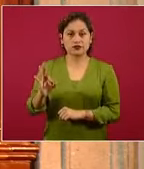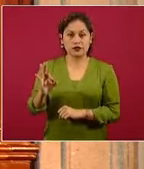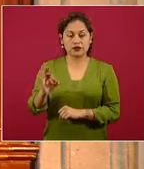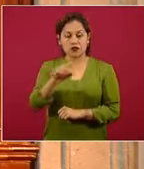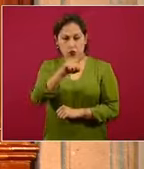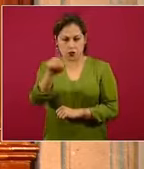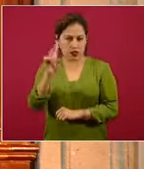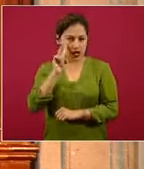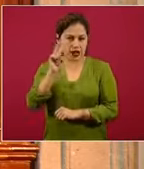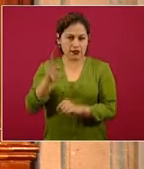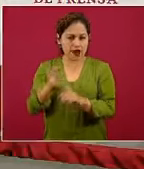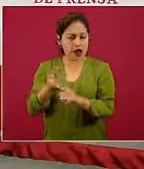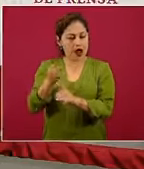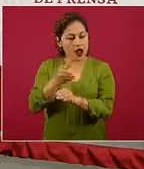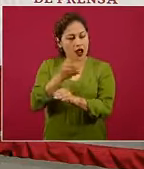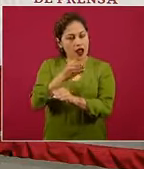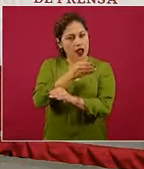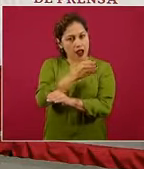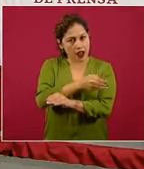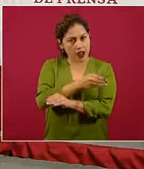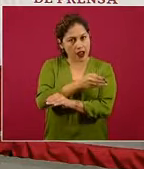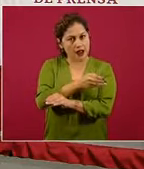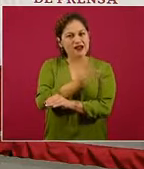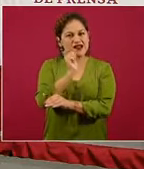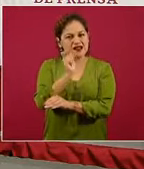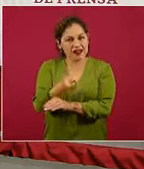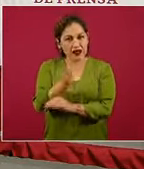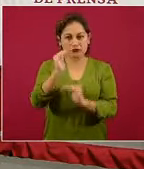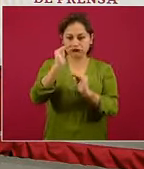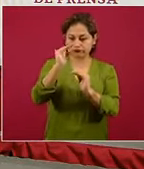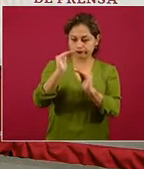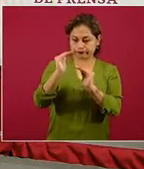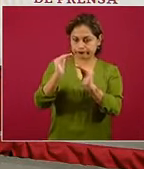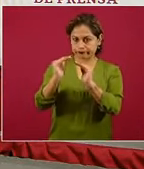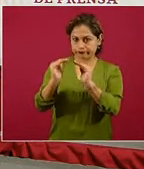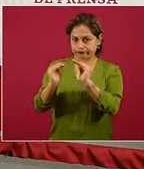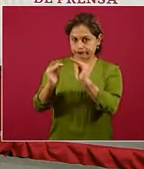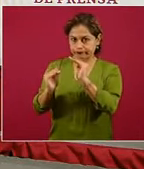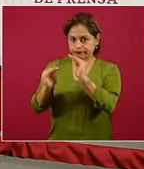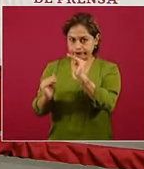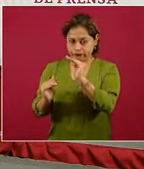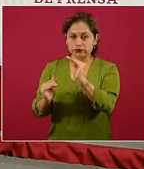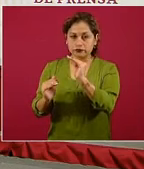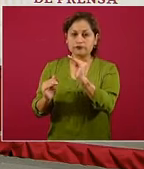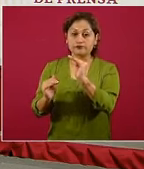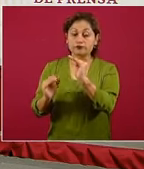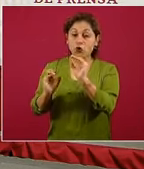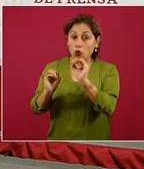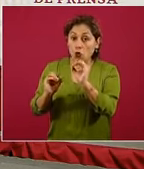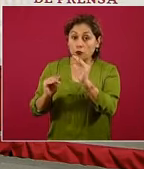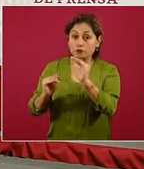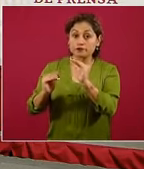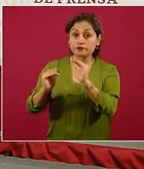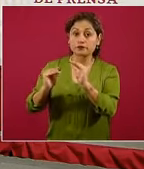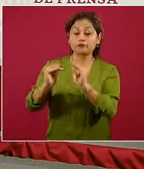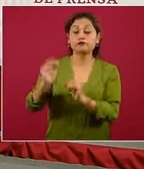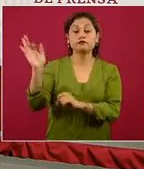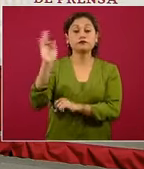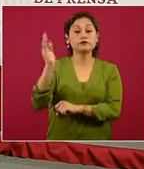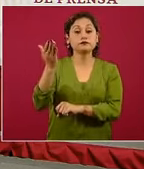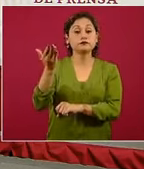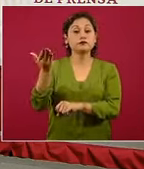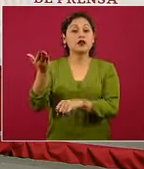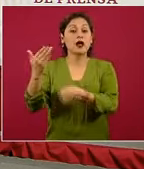ya han observado en semanas previas, esta reducción se irá haciendo cada vez menor. Muy probablemente lleguemos a mediados de la semana a